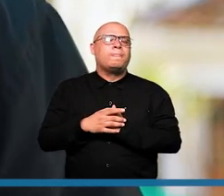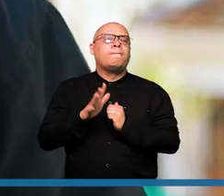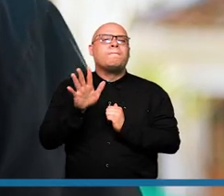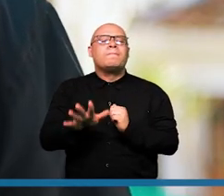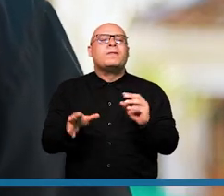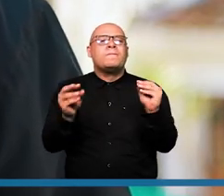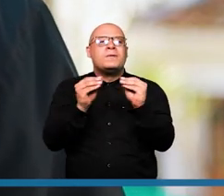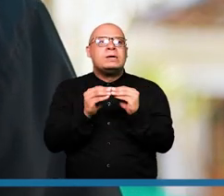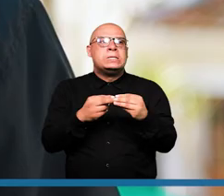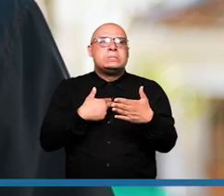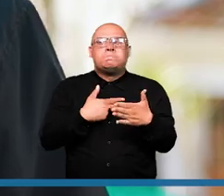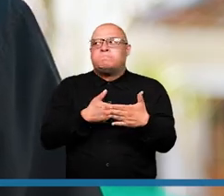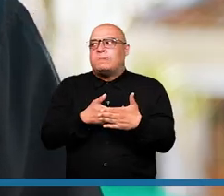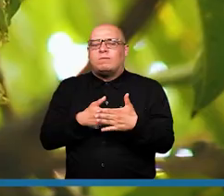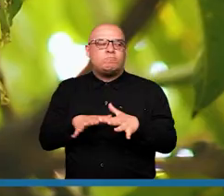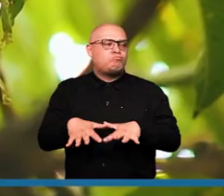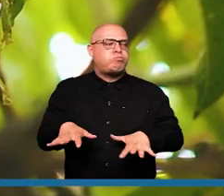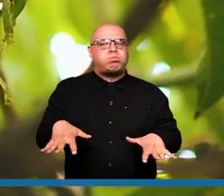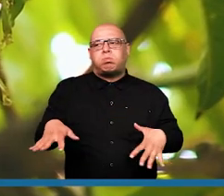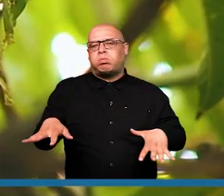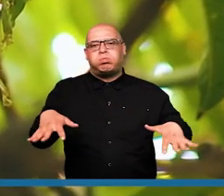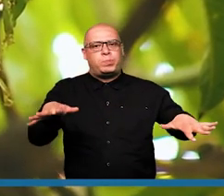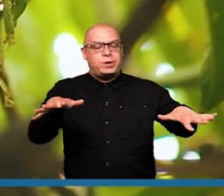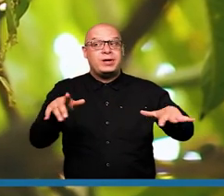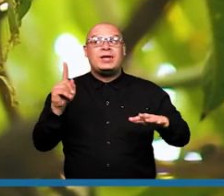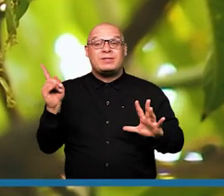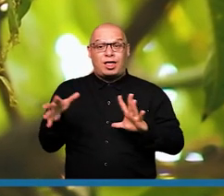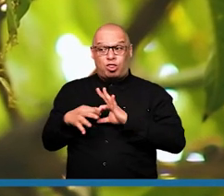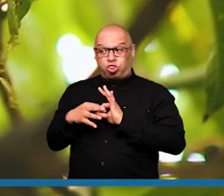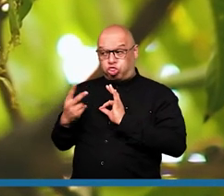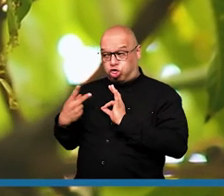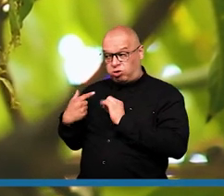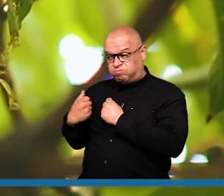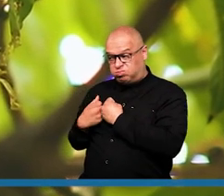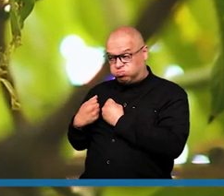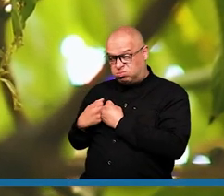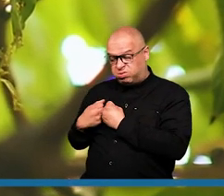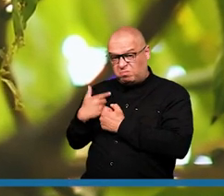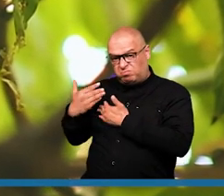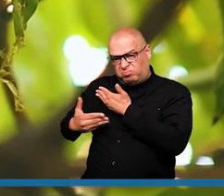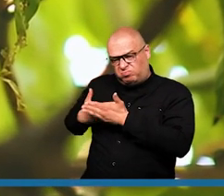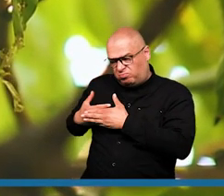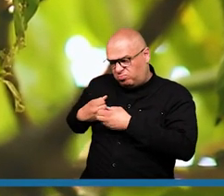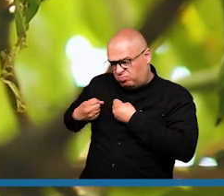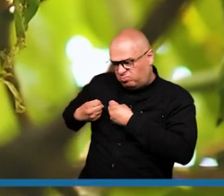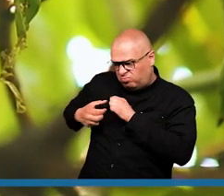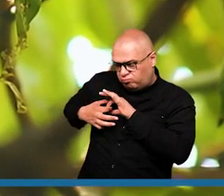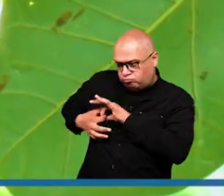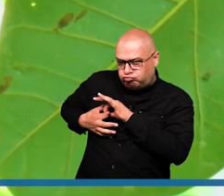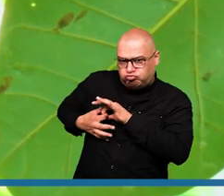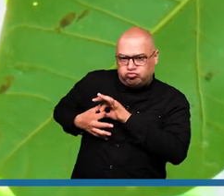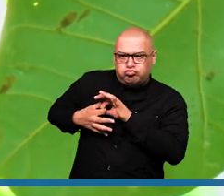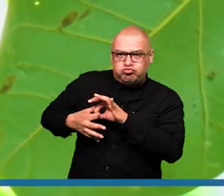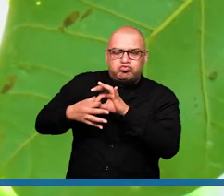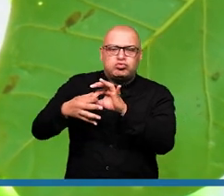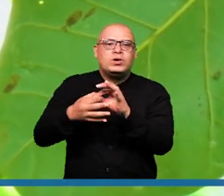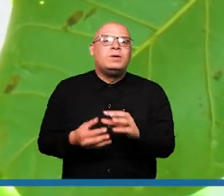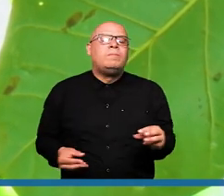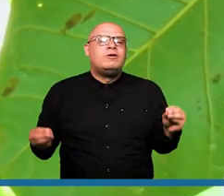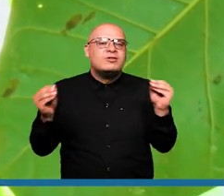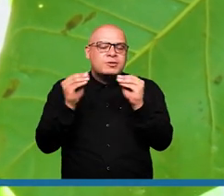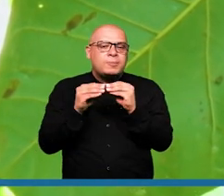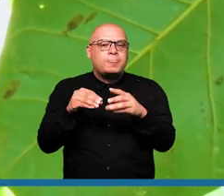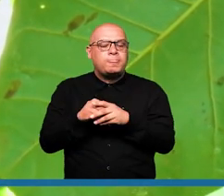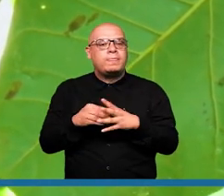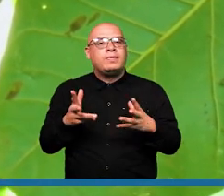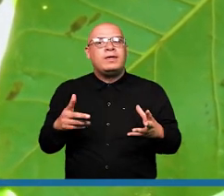limitaciones jurisdiccionales. Y este trabajo articulado y las sinergias que hemos logrado hacer entre entidades, pues ha logrado que